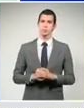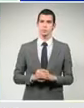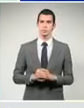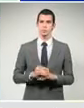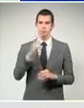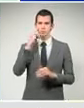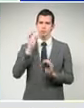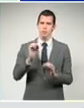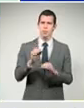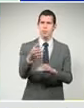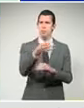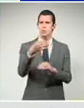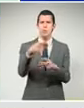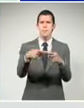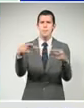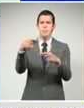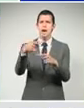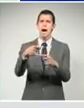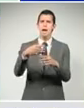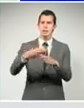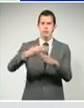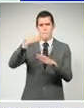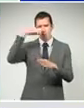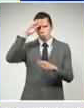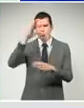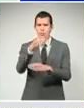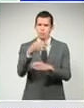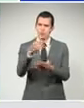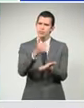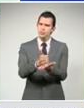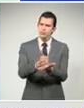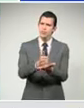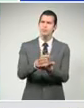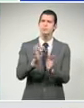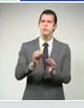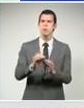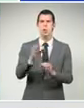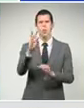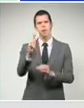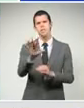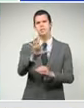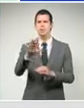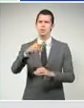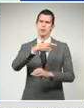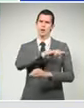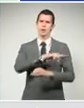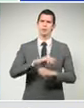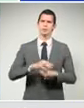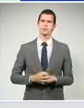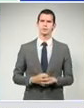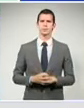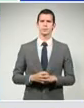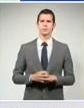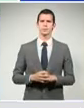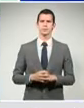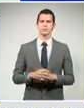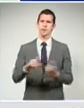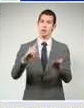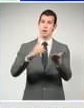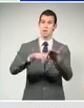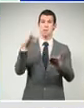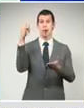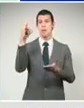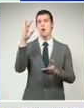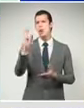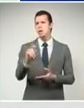del municipio cabecera, Santiago de Cuba, 55 ayer, Palma Soriano con 20 también